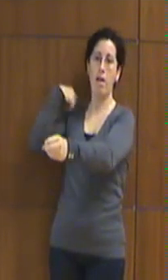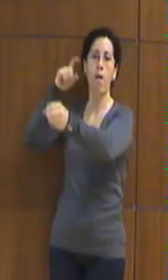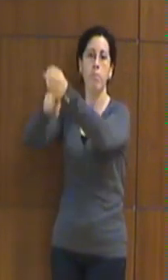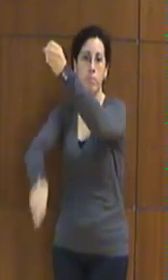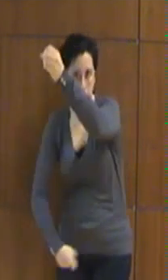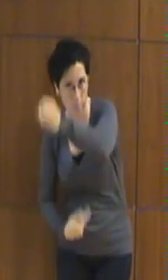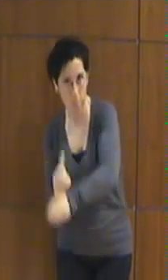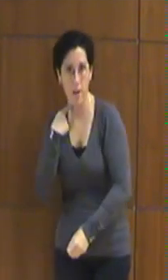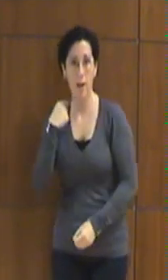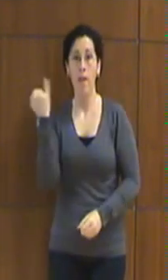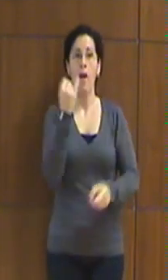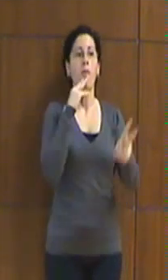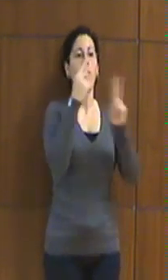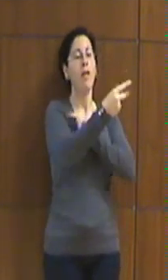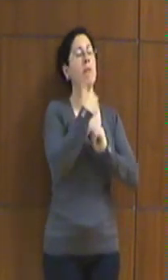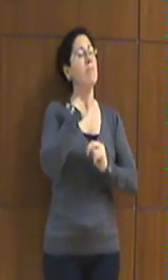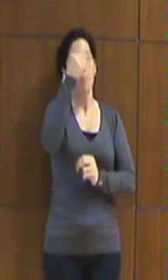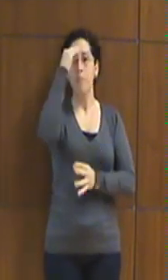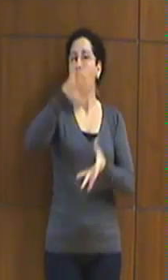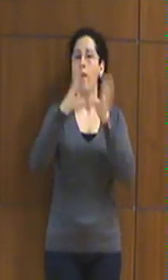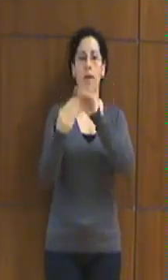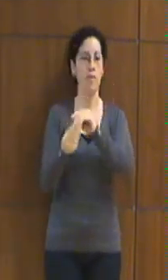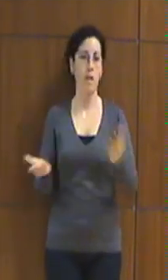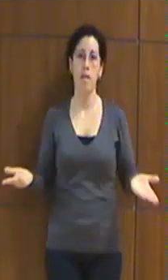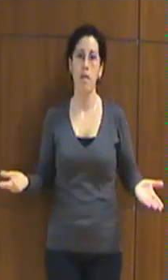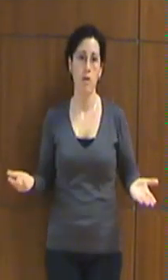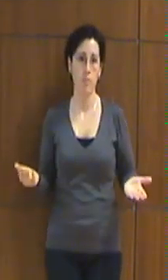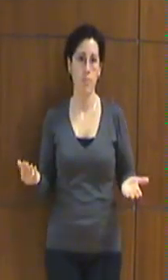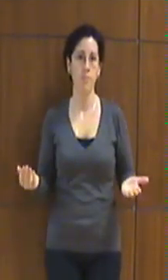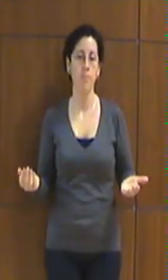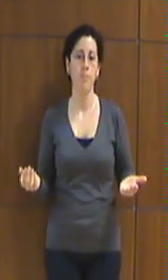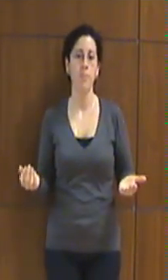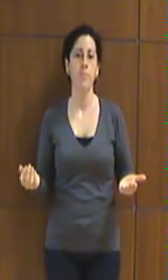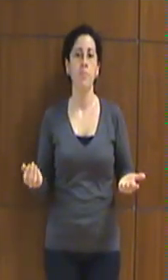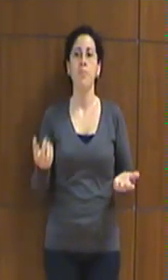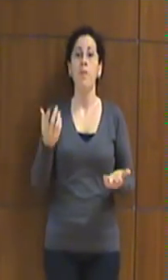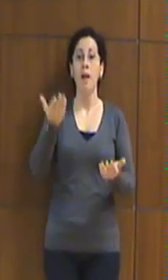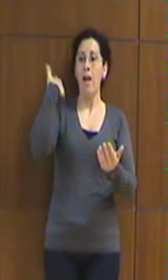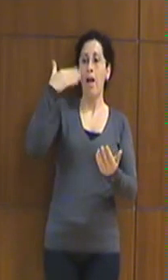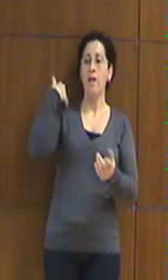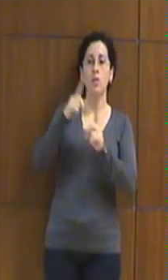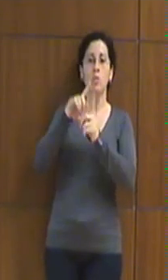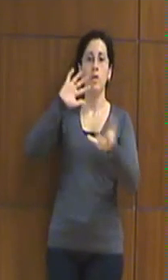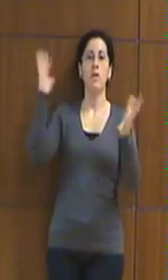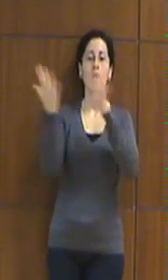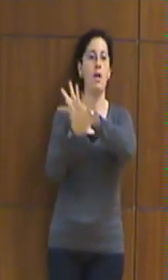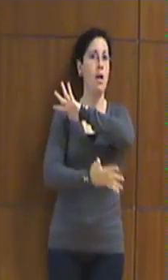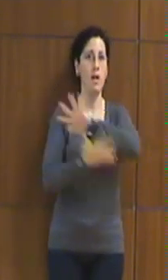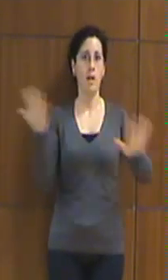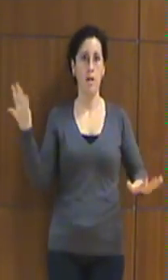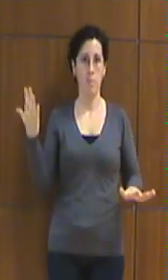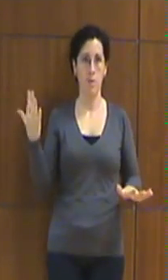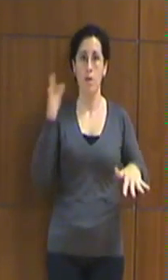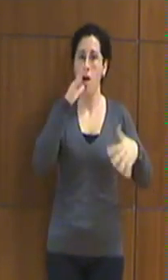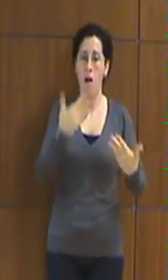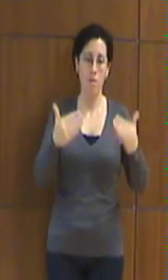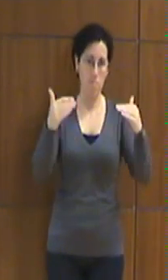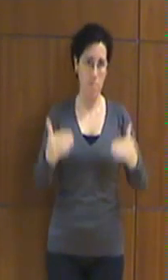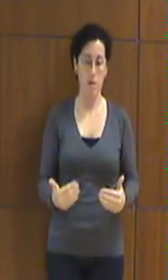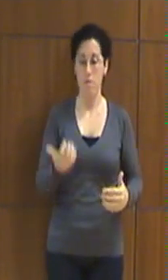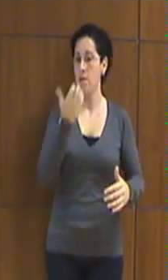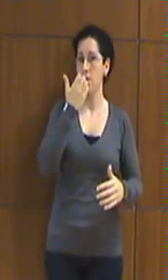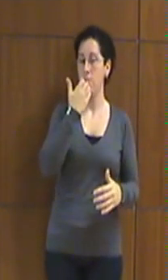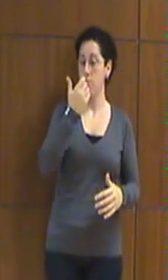¿no? Lo que está claro es que la diferencia de antes es que evolucionamos muchísimo más rápido que antes. Pero si hace unos